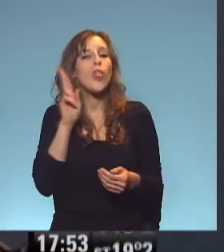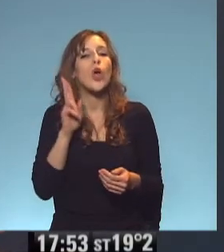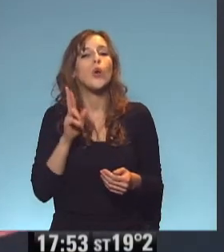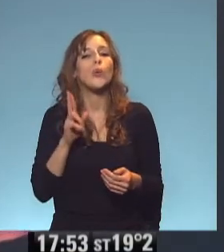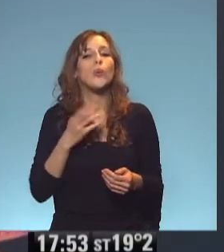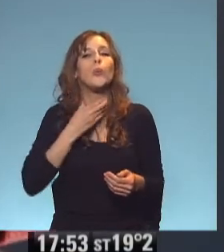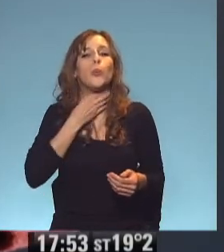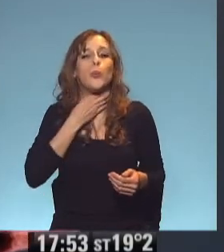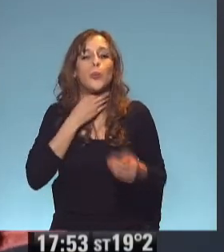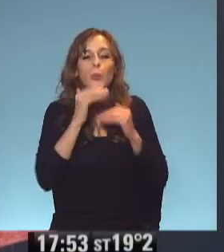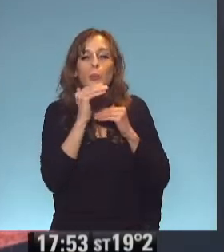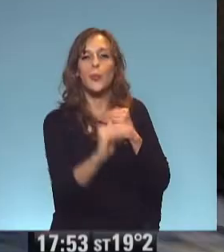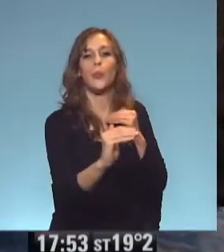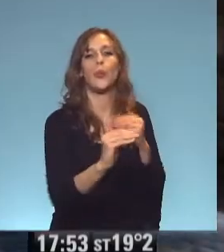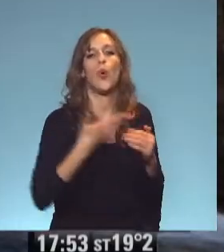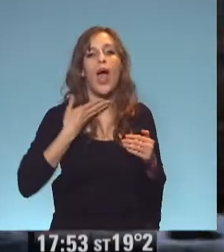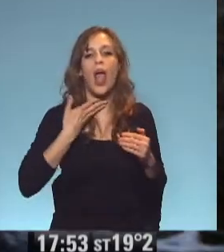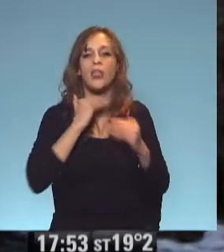sonidos más guturales de la garganta.